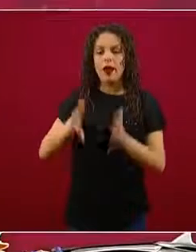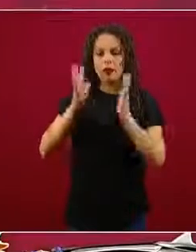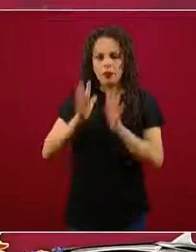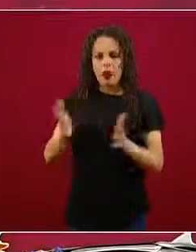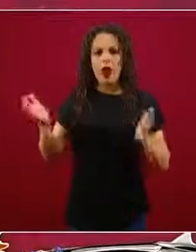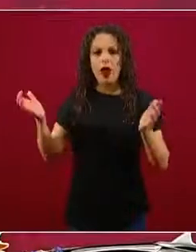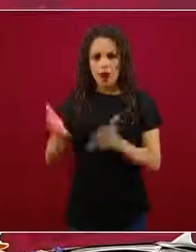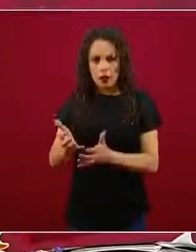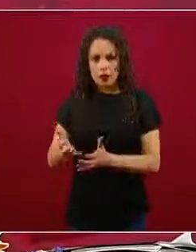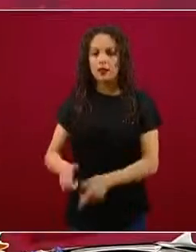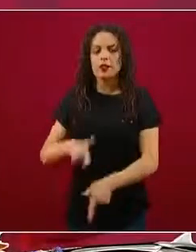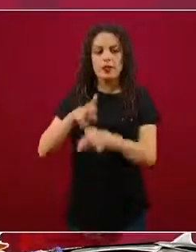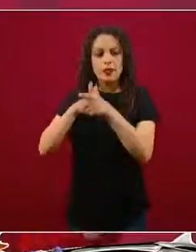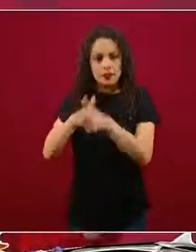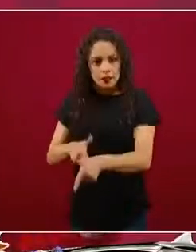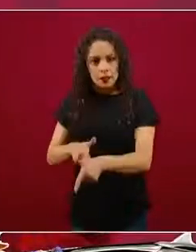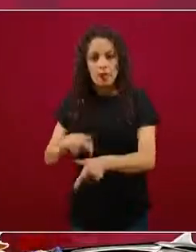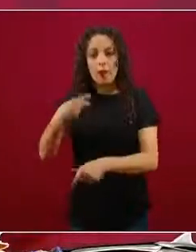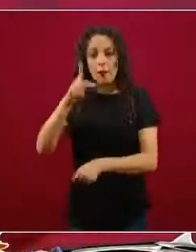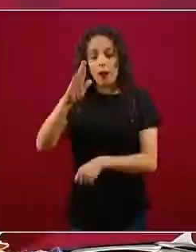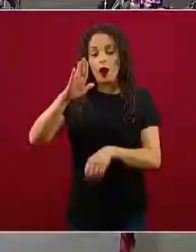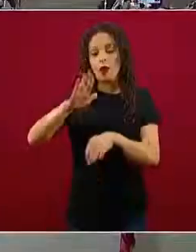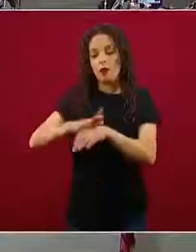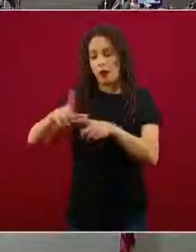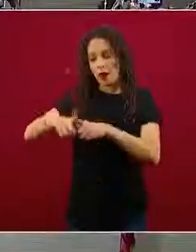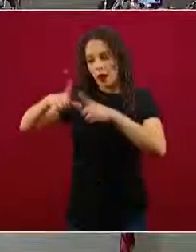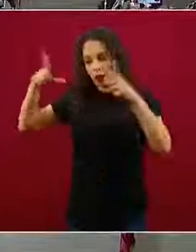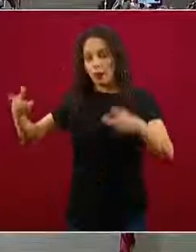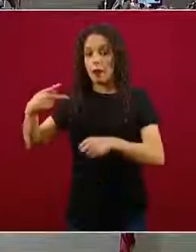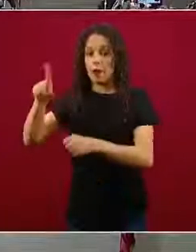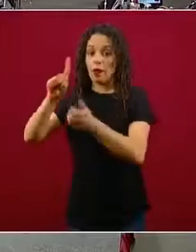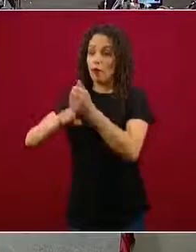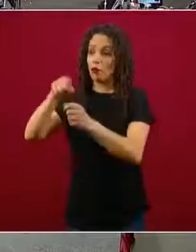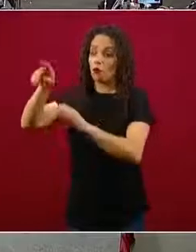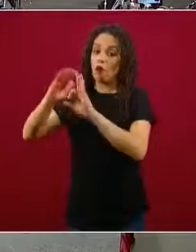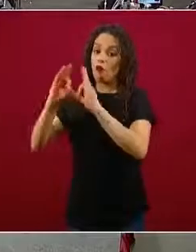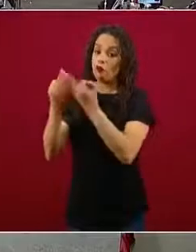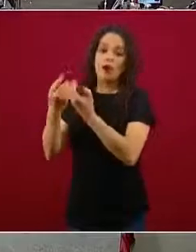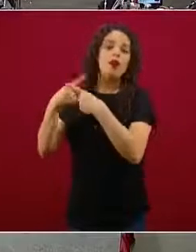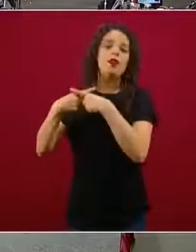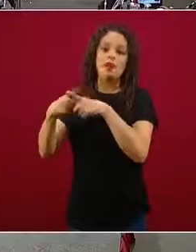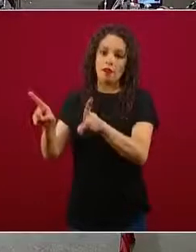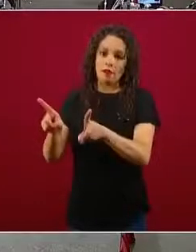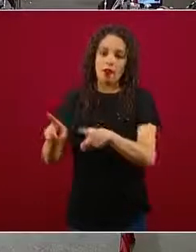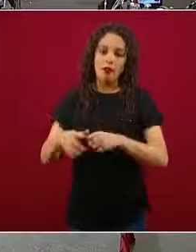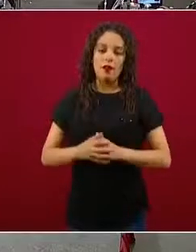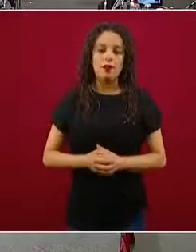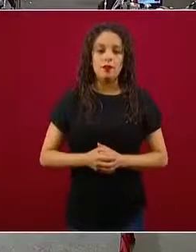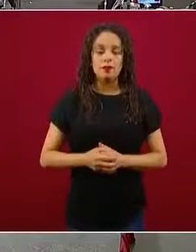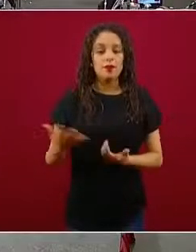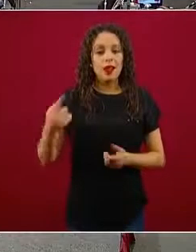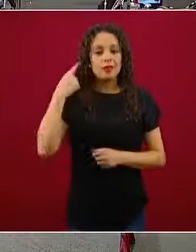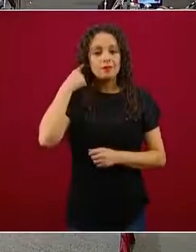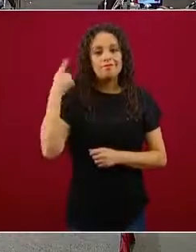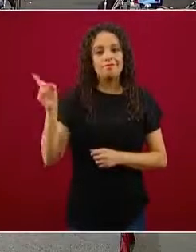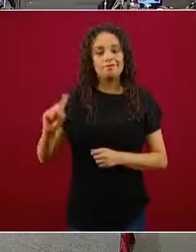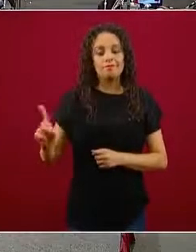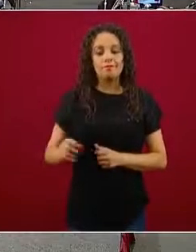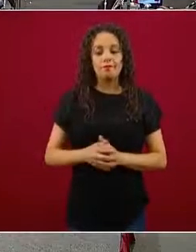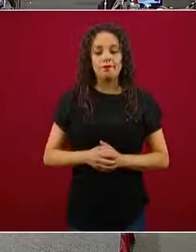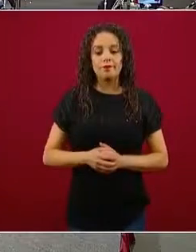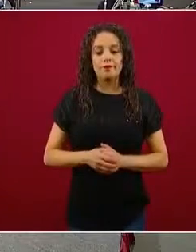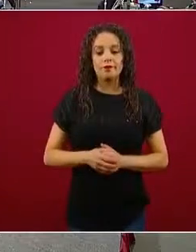pero tiene una lógica distinta. ¿Cuántas pruebas están haciendo en los 13 y a cuántos la van a ampliar? Se están haciendo en este momento, a ver